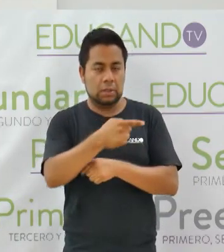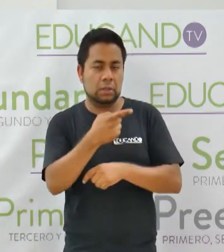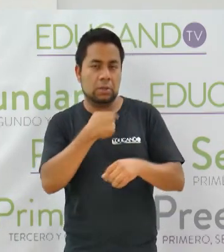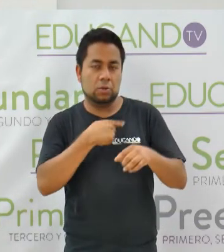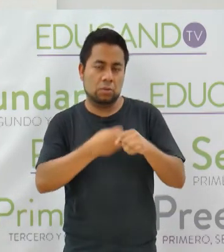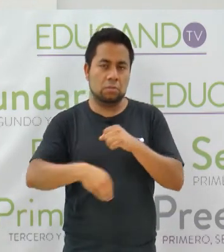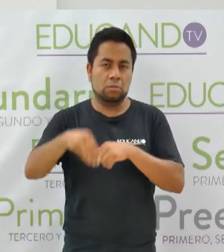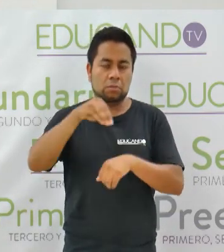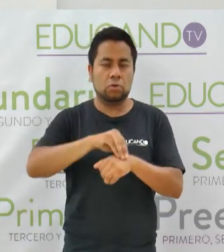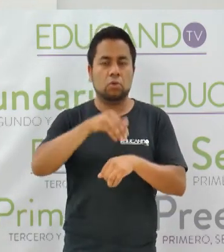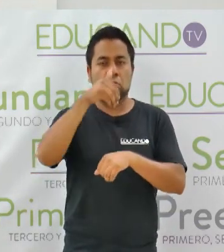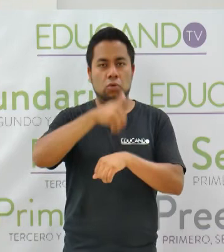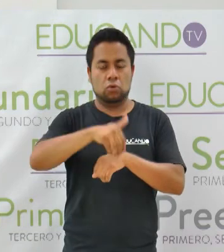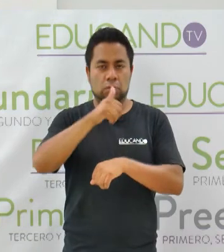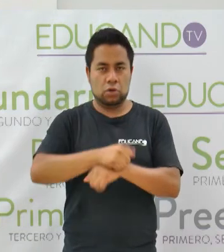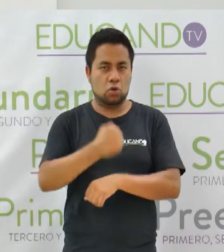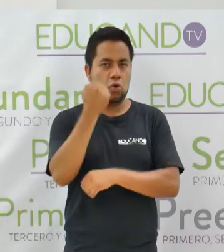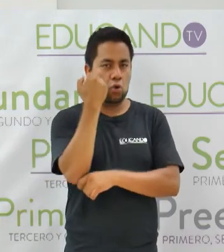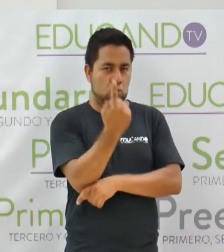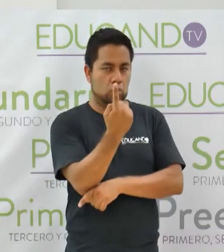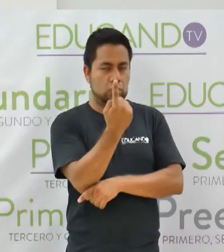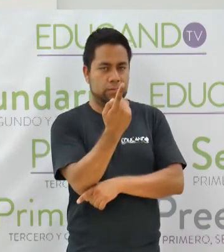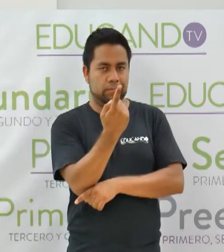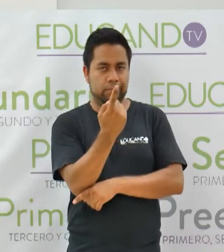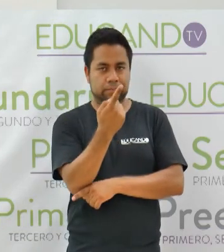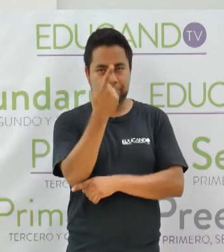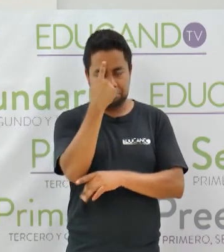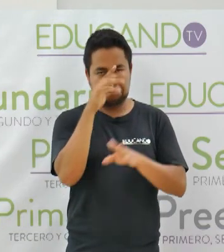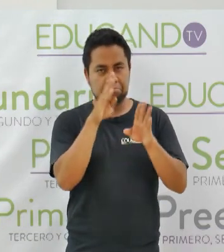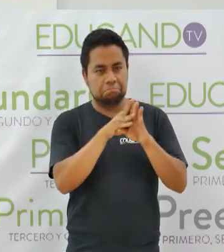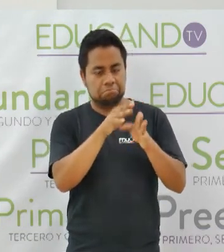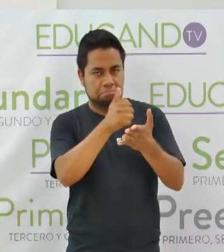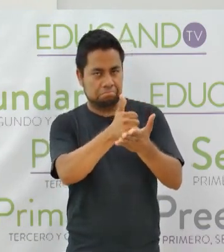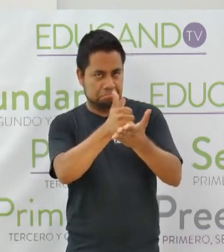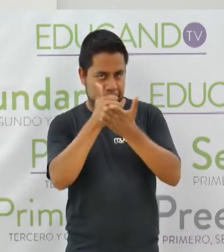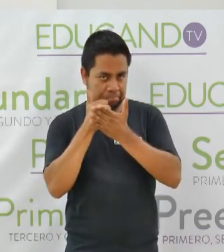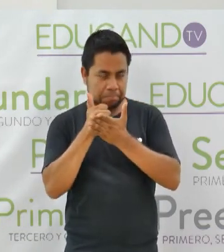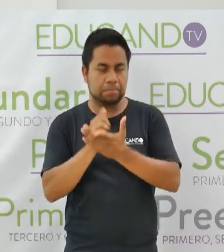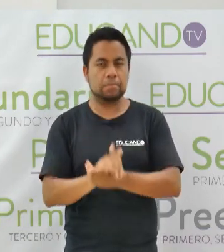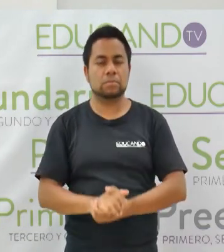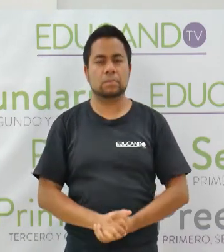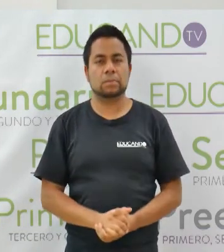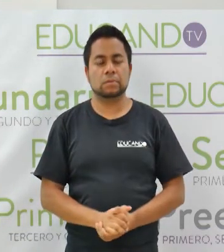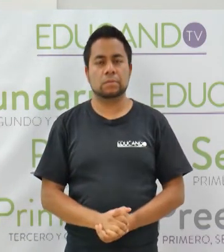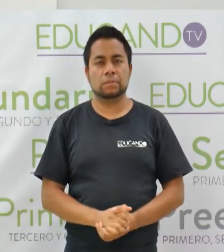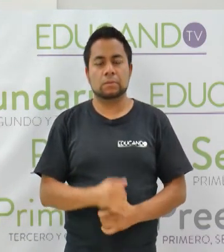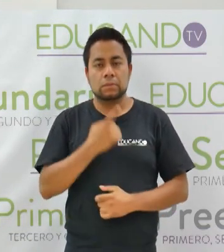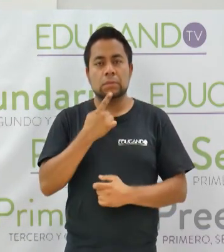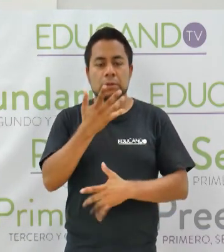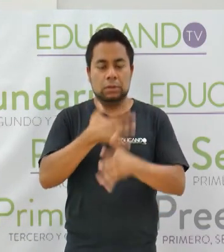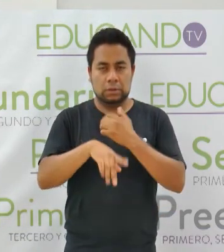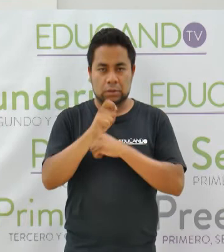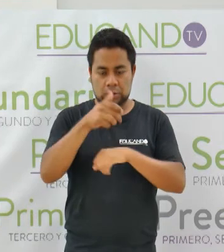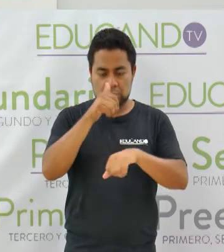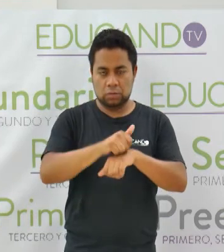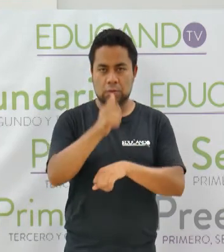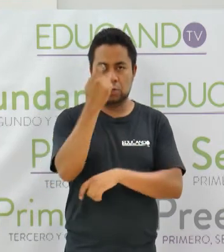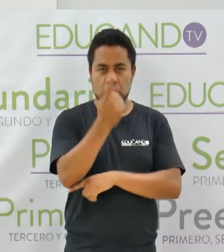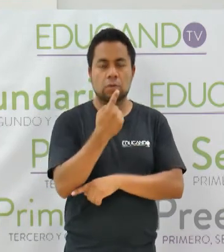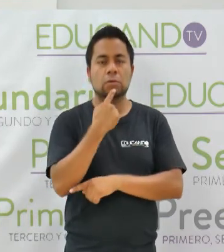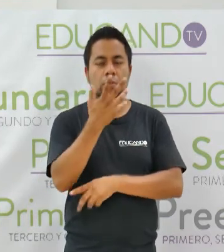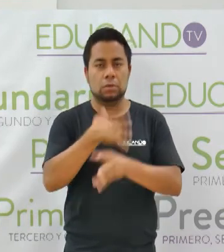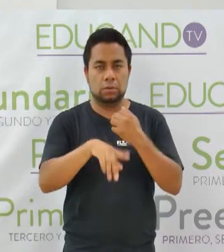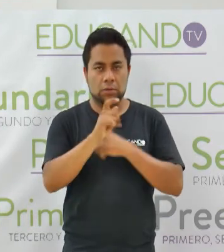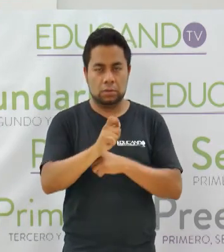le vamos a poner el número 1 de referencia. Bien, dice así, en la número